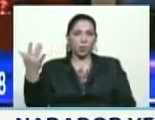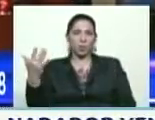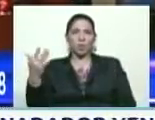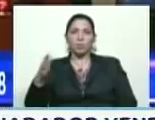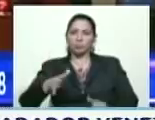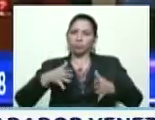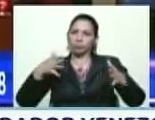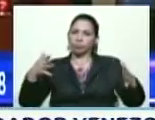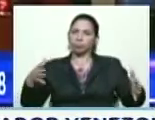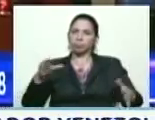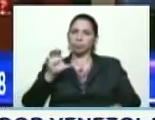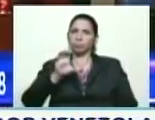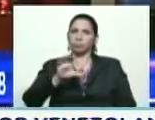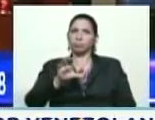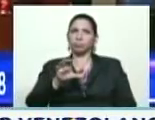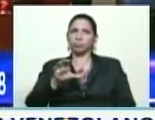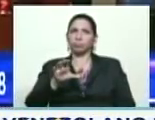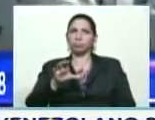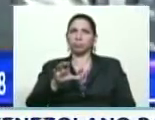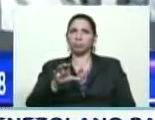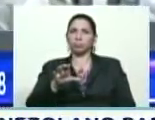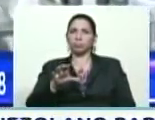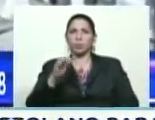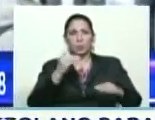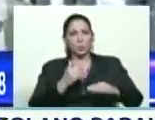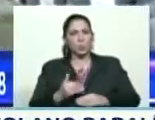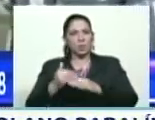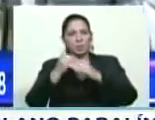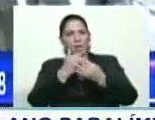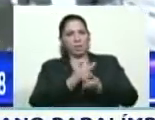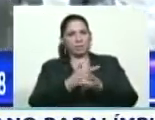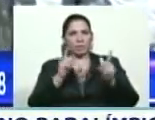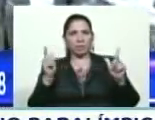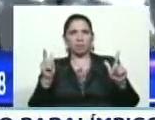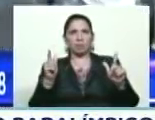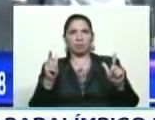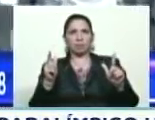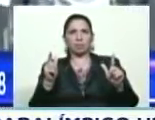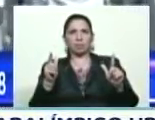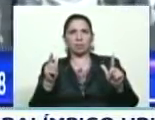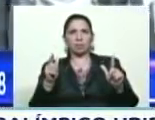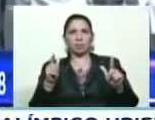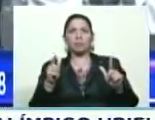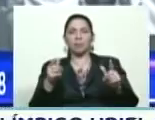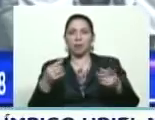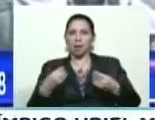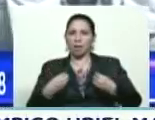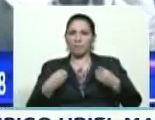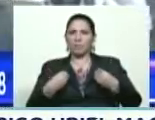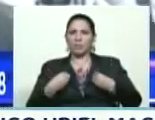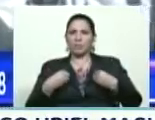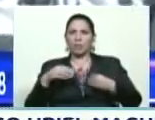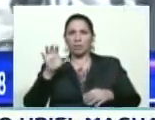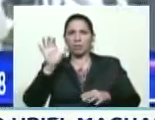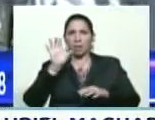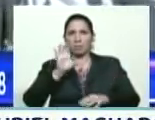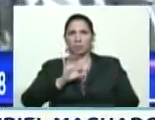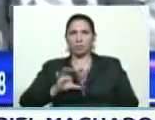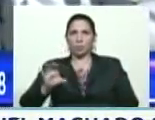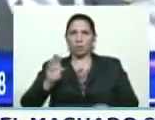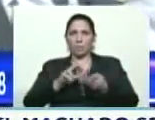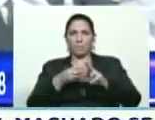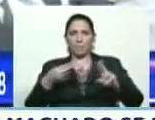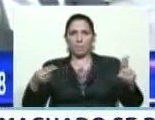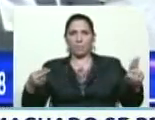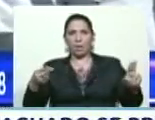donde debe reinar la justicia, la igualdad y la libertad. Fórmula mágica para la vida y las naciones, entre la paz de los pueblos.